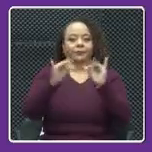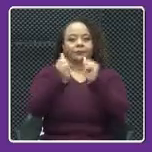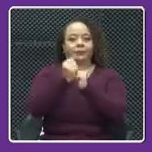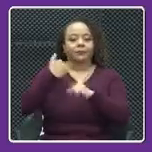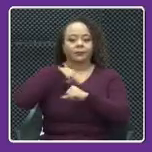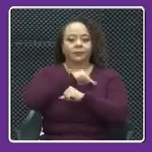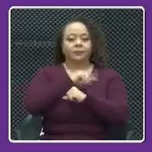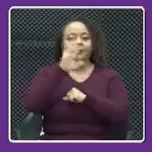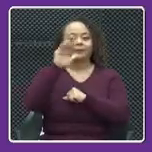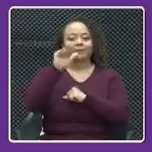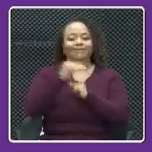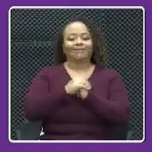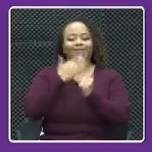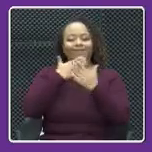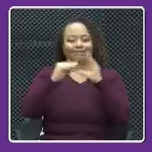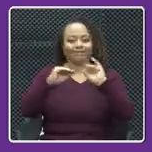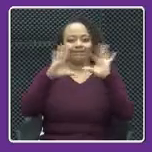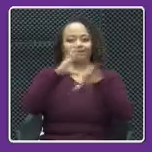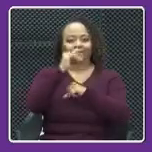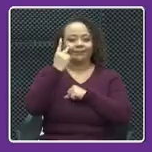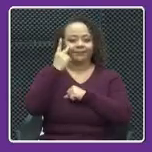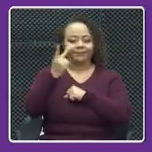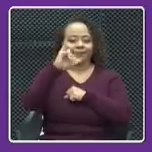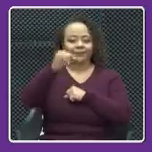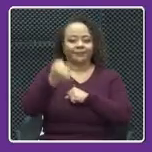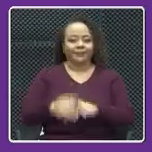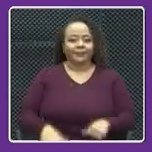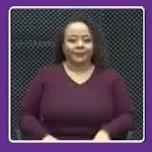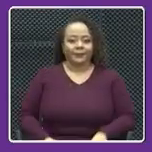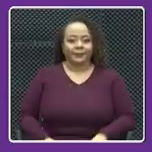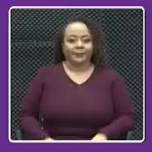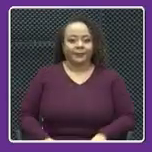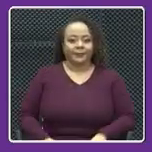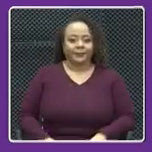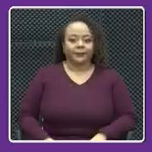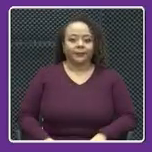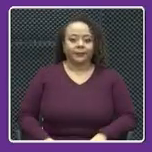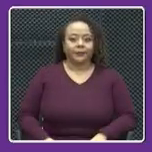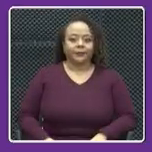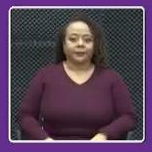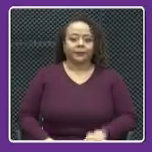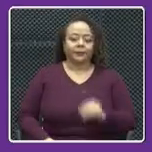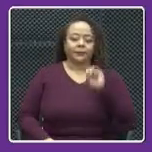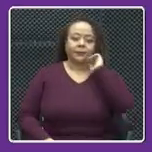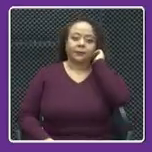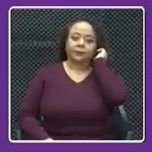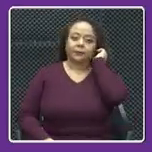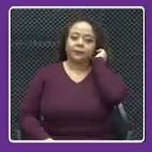nosotros. Hasta luego, muy buenos días y nos vemos el día jueves.